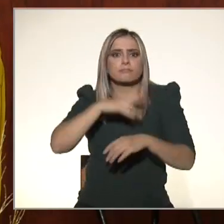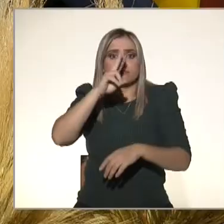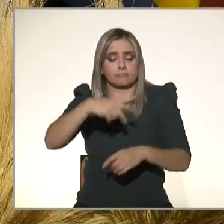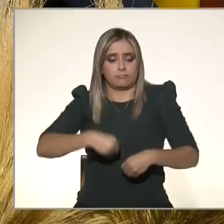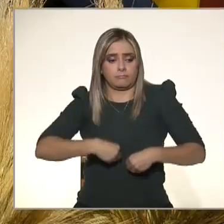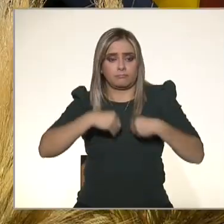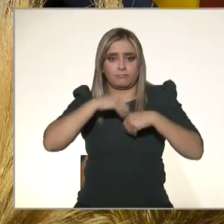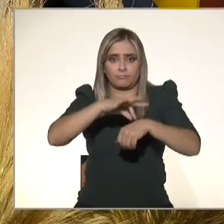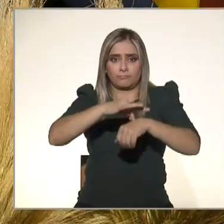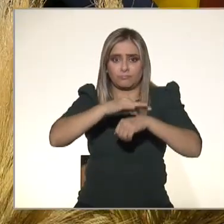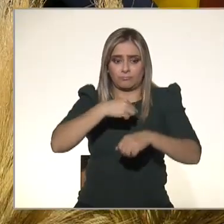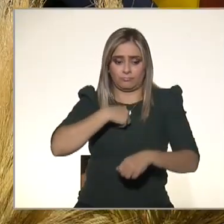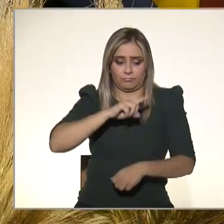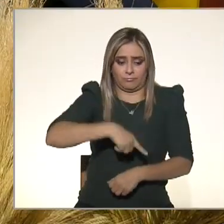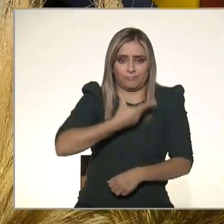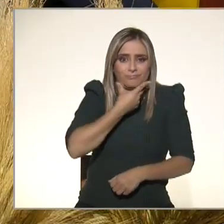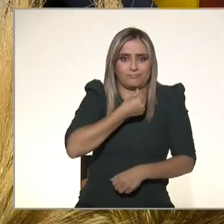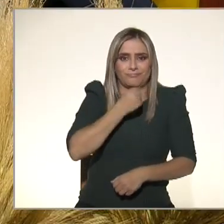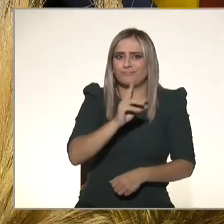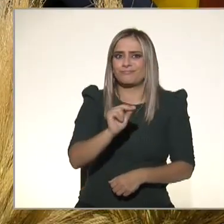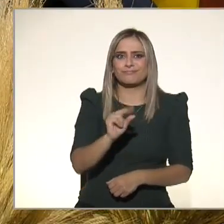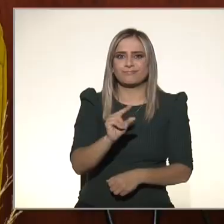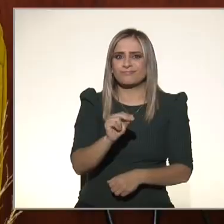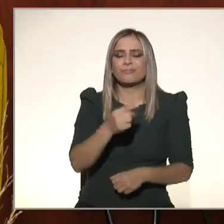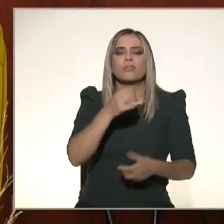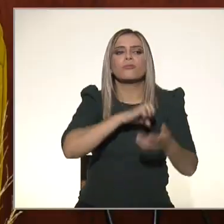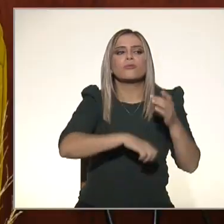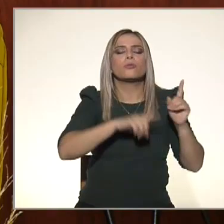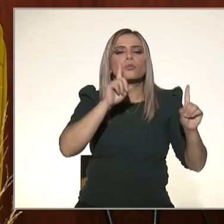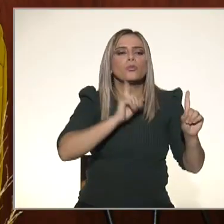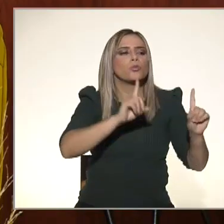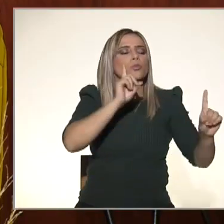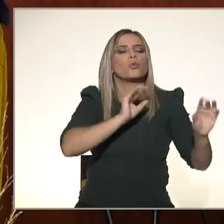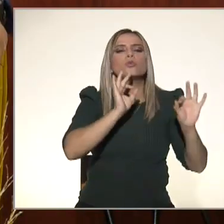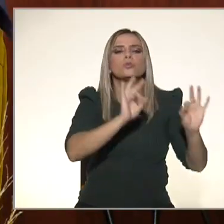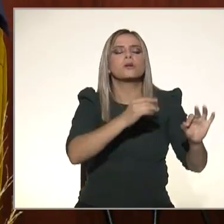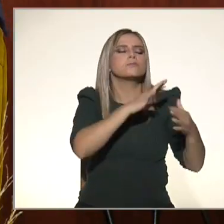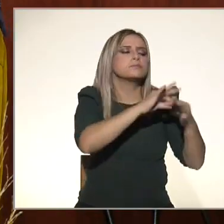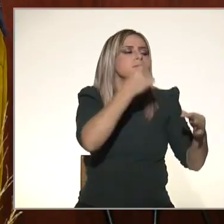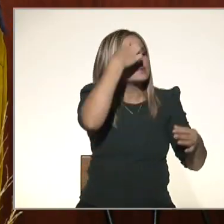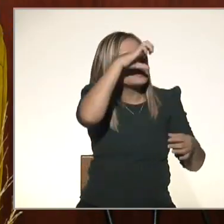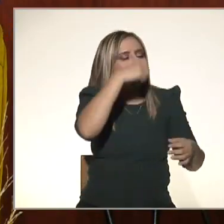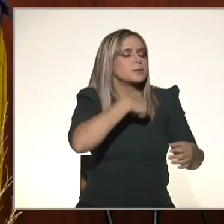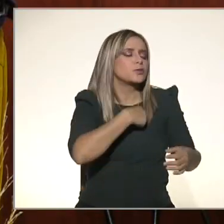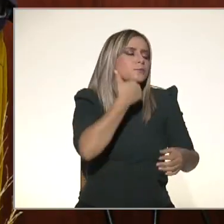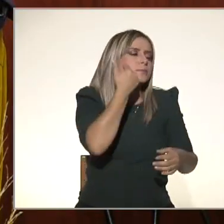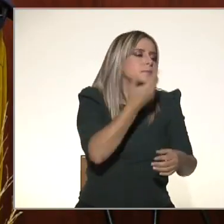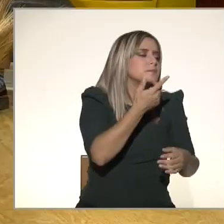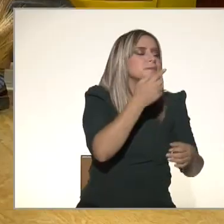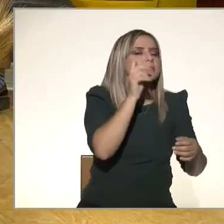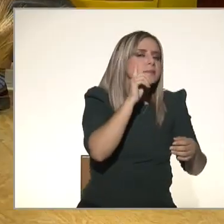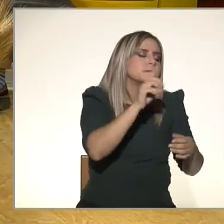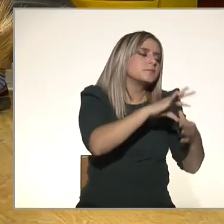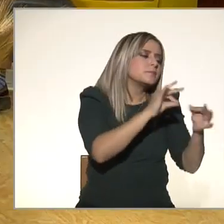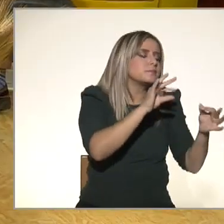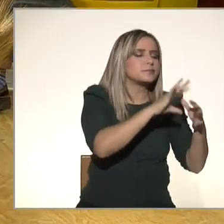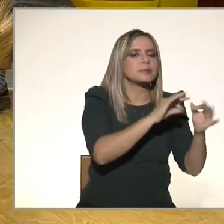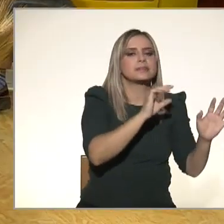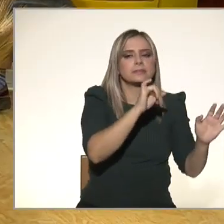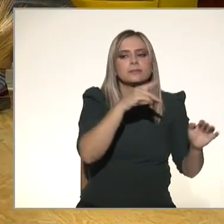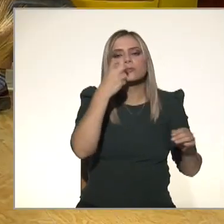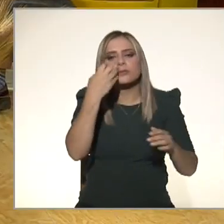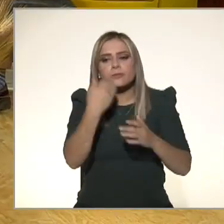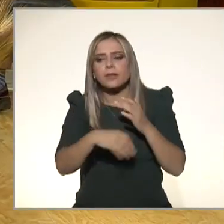como lo que pasa entre la mamá y la hija. ¿Qué pasa Entonces, cuando falta una figura paterna? Porque sí es bien importante que haya esta apertura de